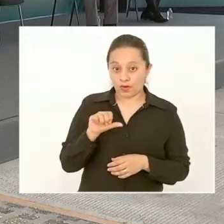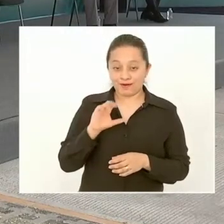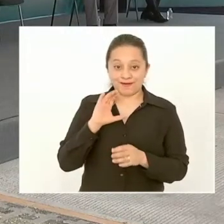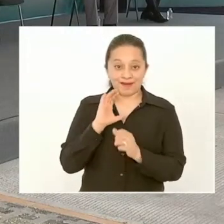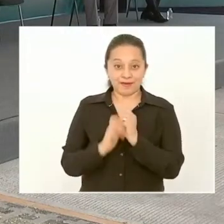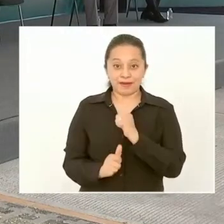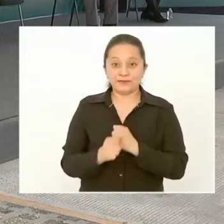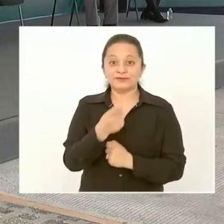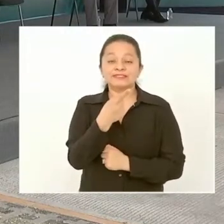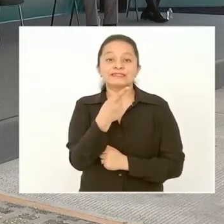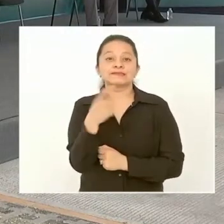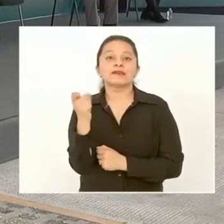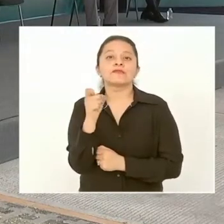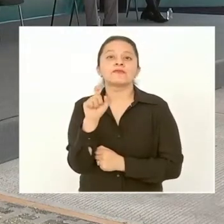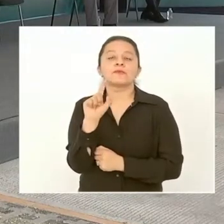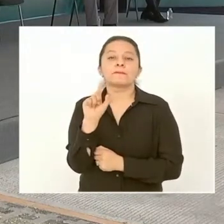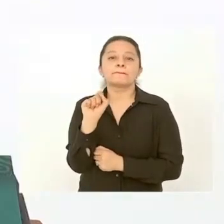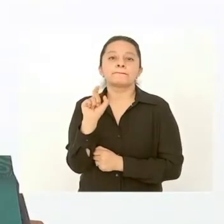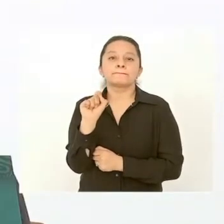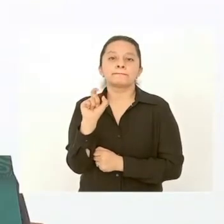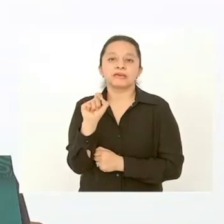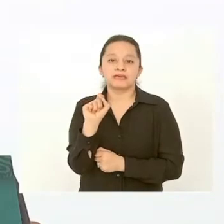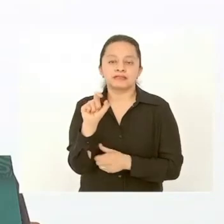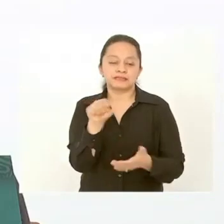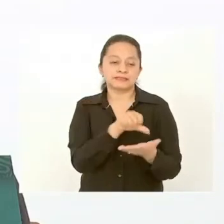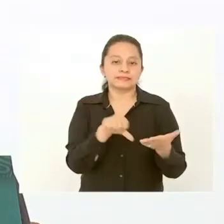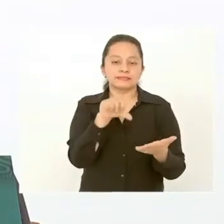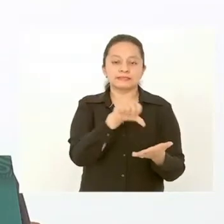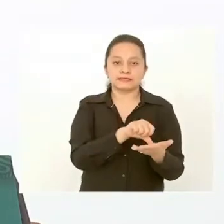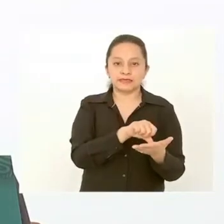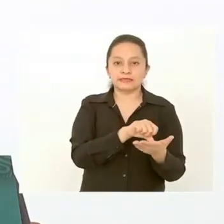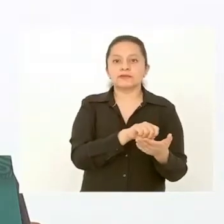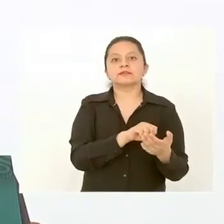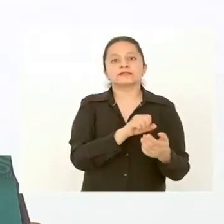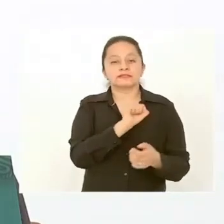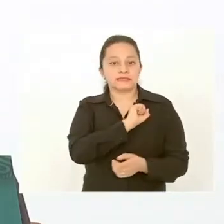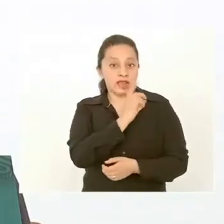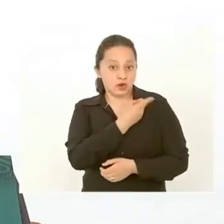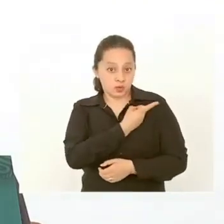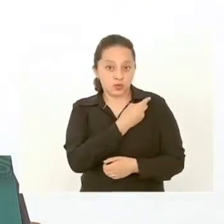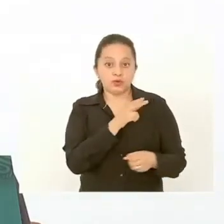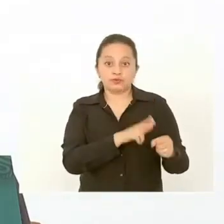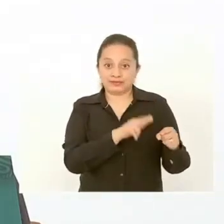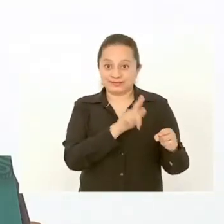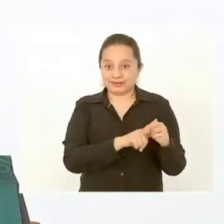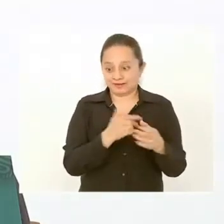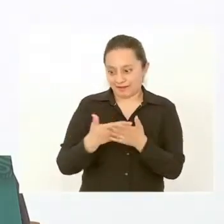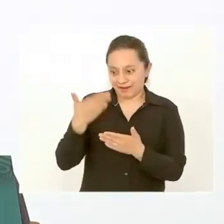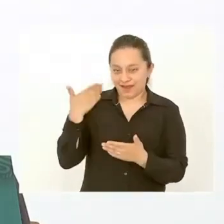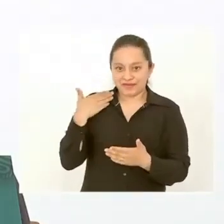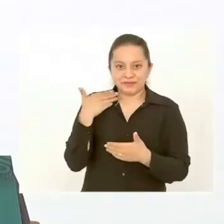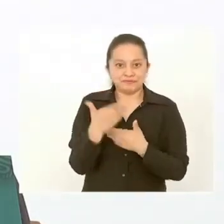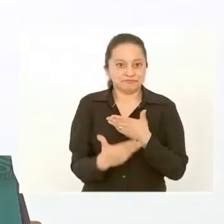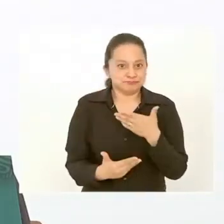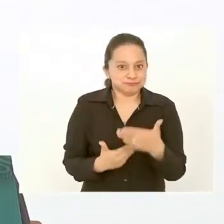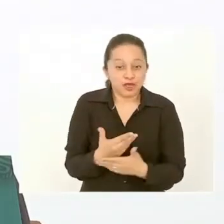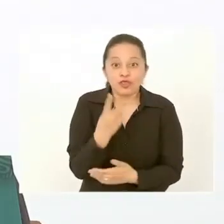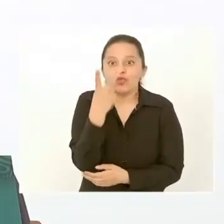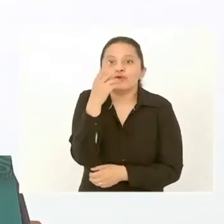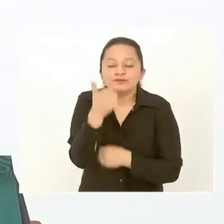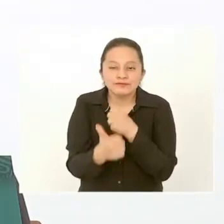120 centros de salud y hospitales que estaban en proceso en dos